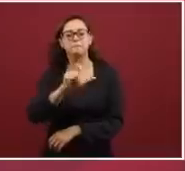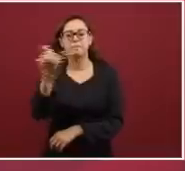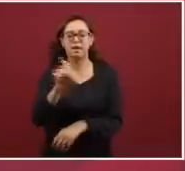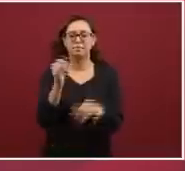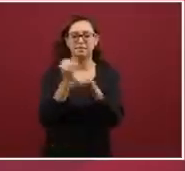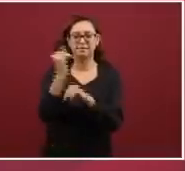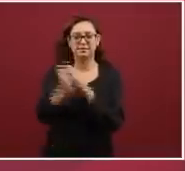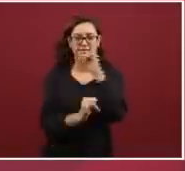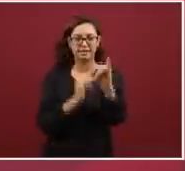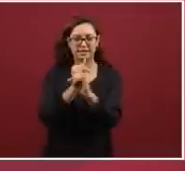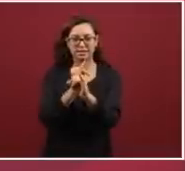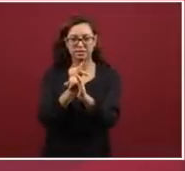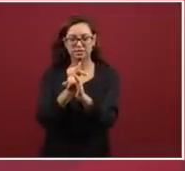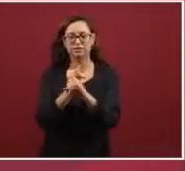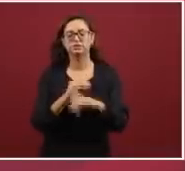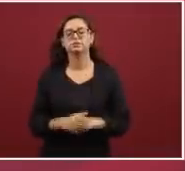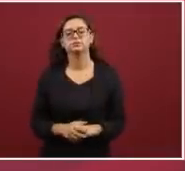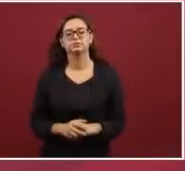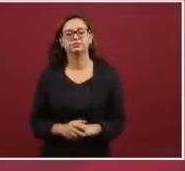Internacional. Sí,